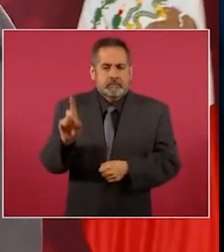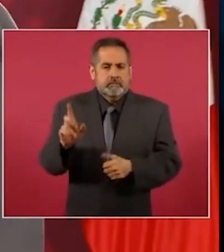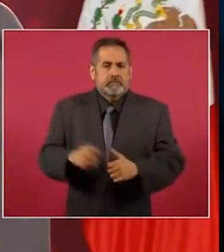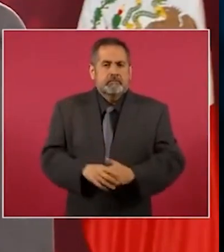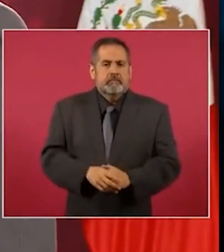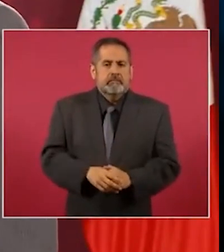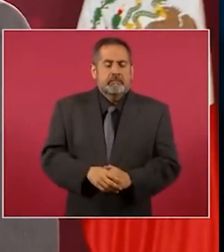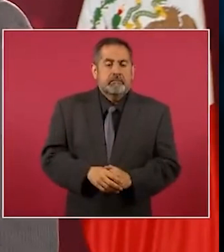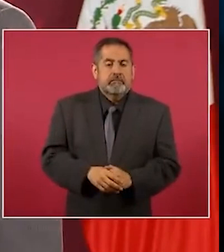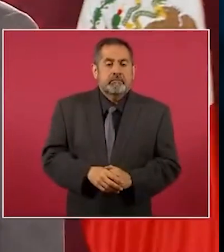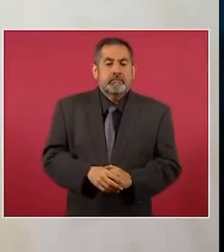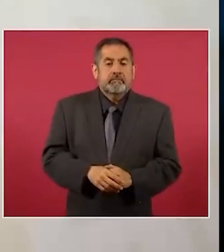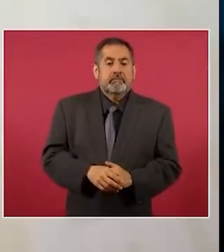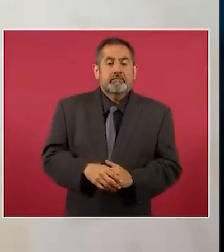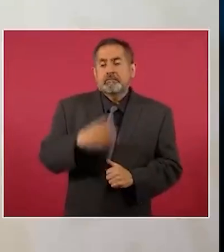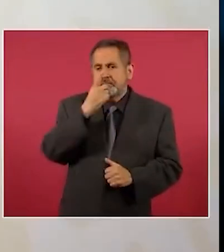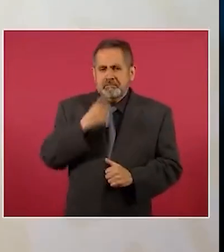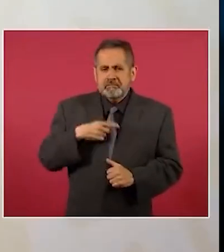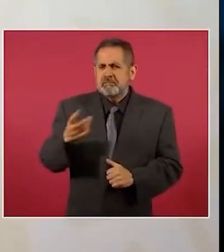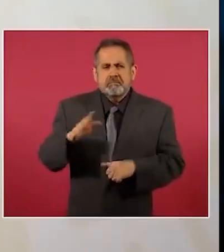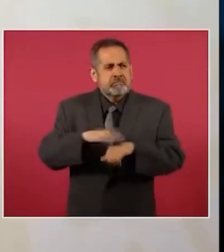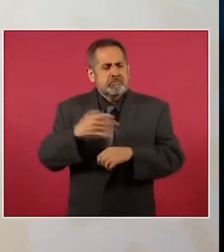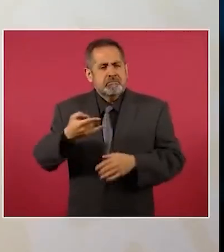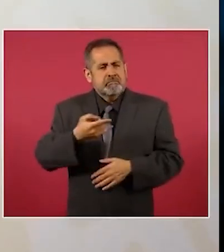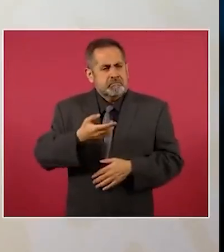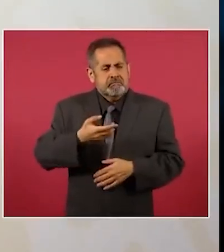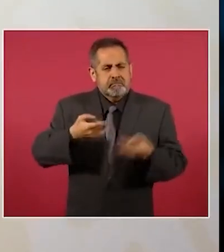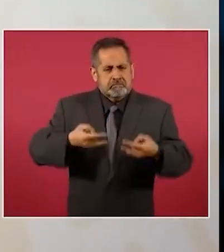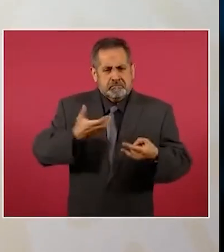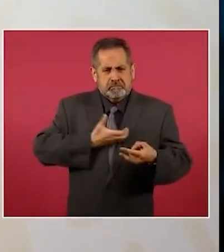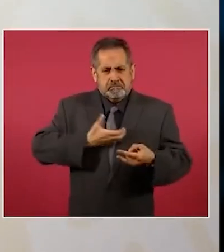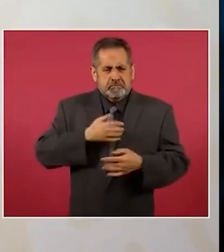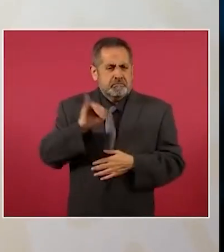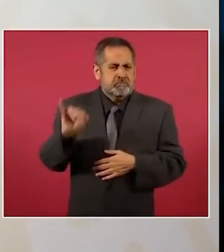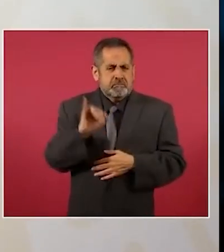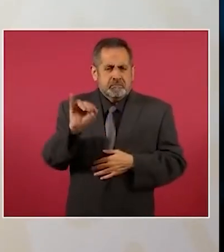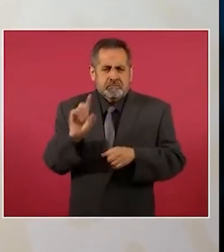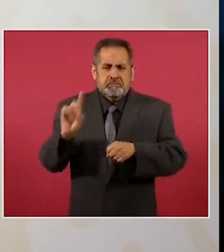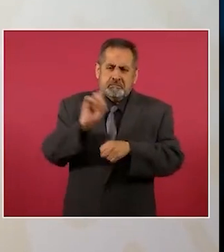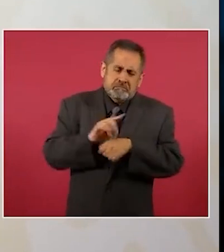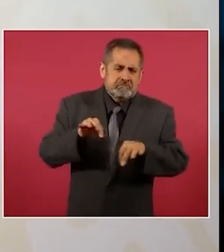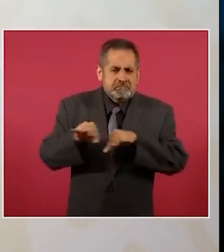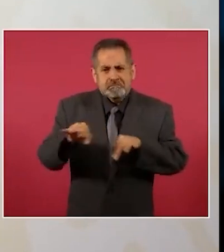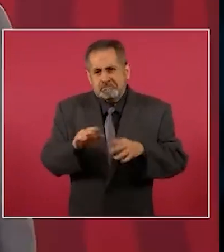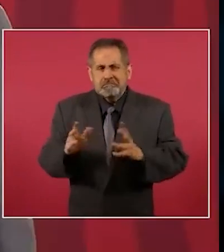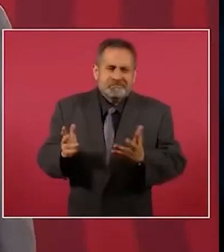porque me plantearon, ¿por qué el Zócalo el jueves es día laboral?